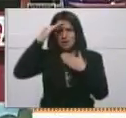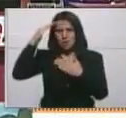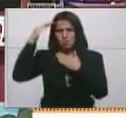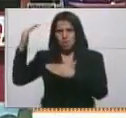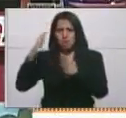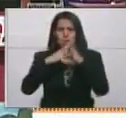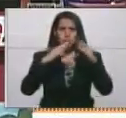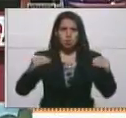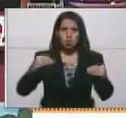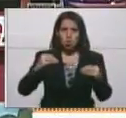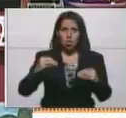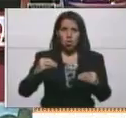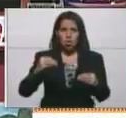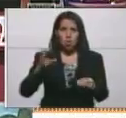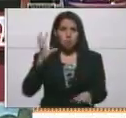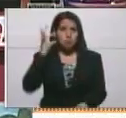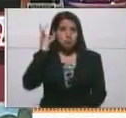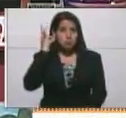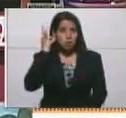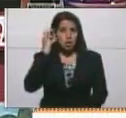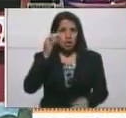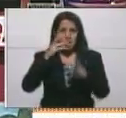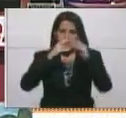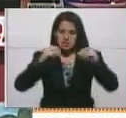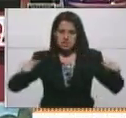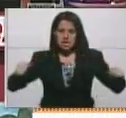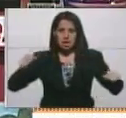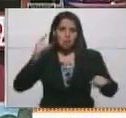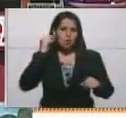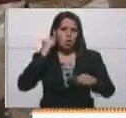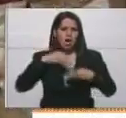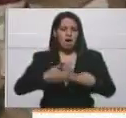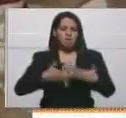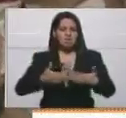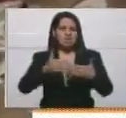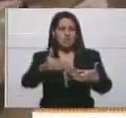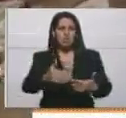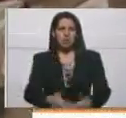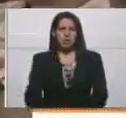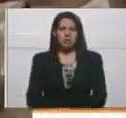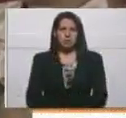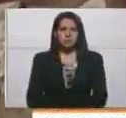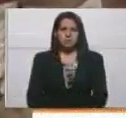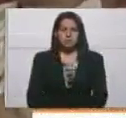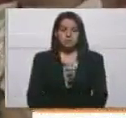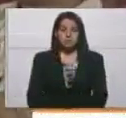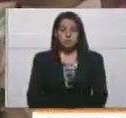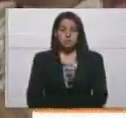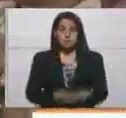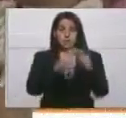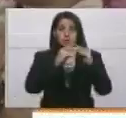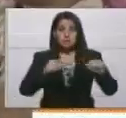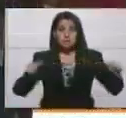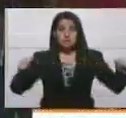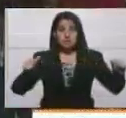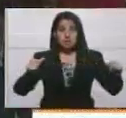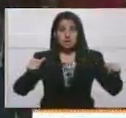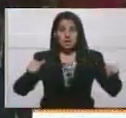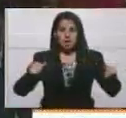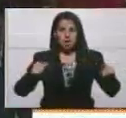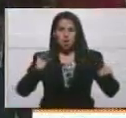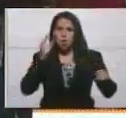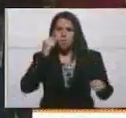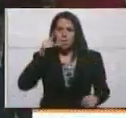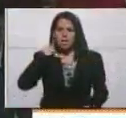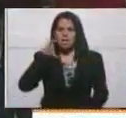de Juana Ramírez, la avanzadora. La tierra de Leonardo